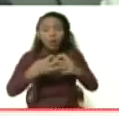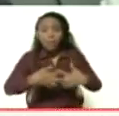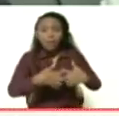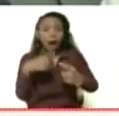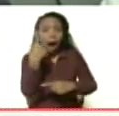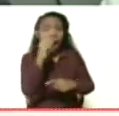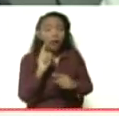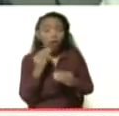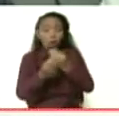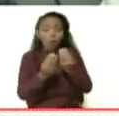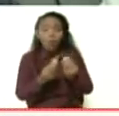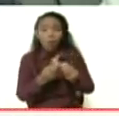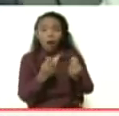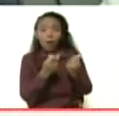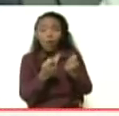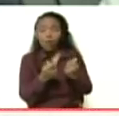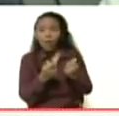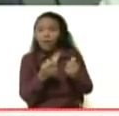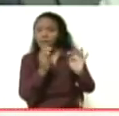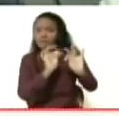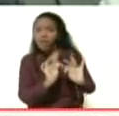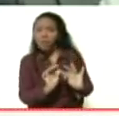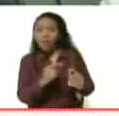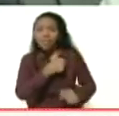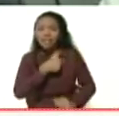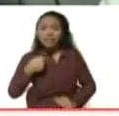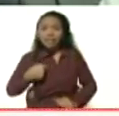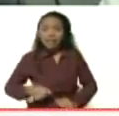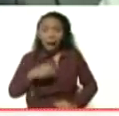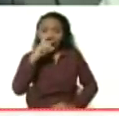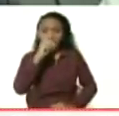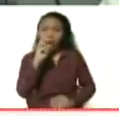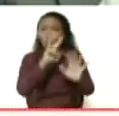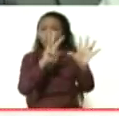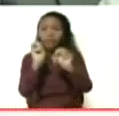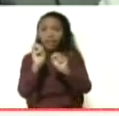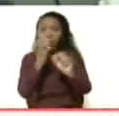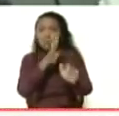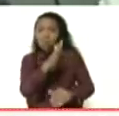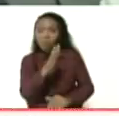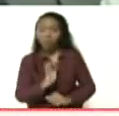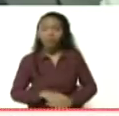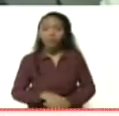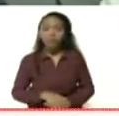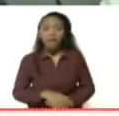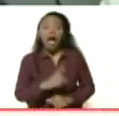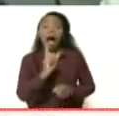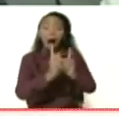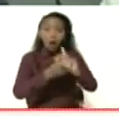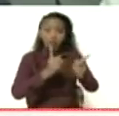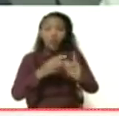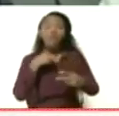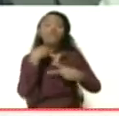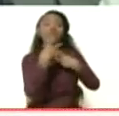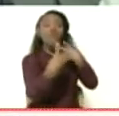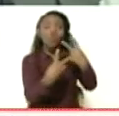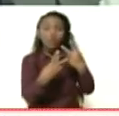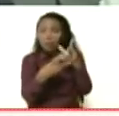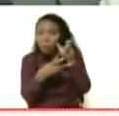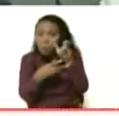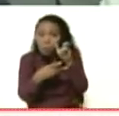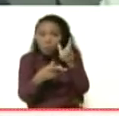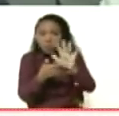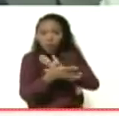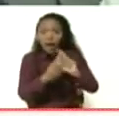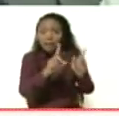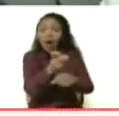transición económica al estilo de China en los años 80. Incluso se escuchan voces de que esto ya es